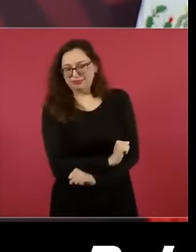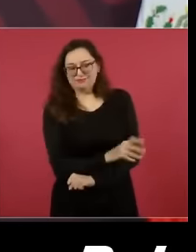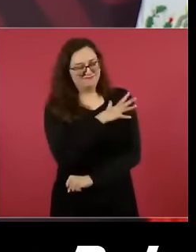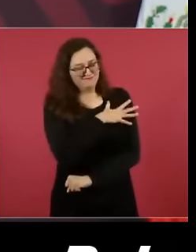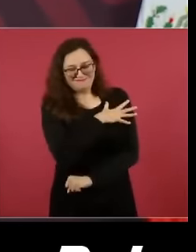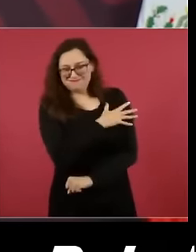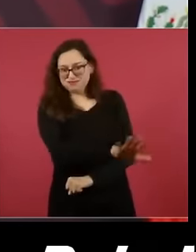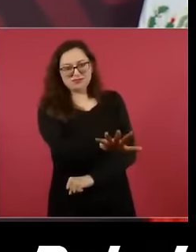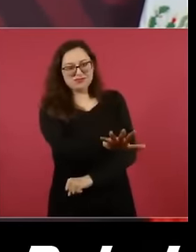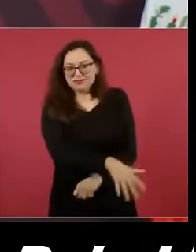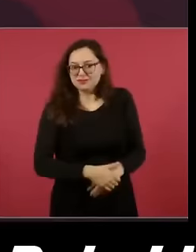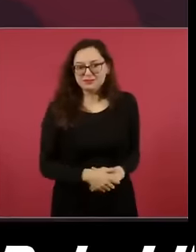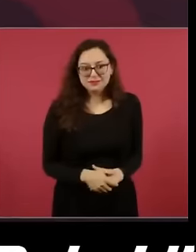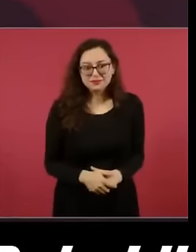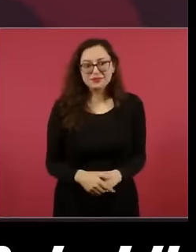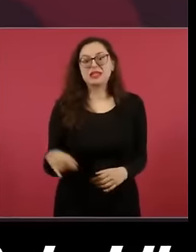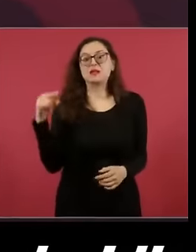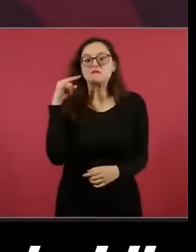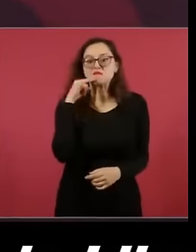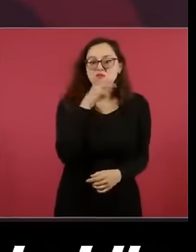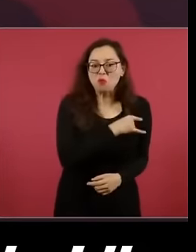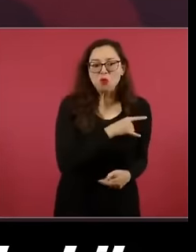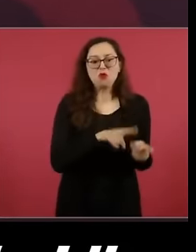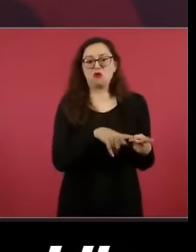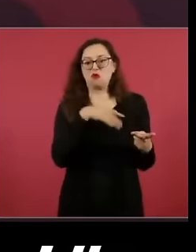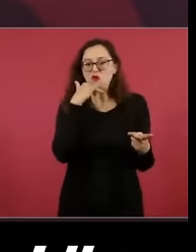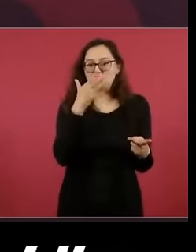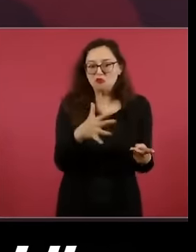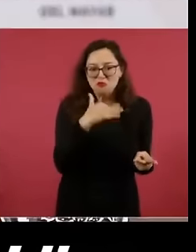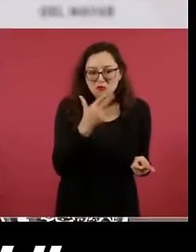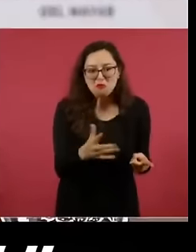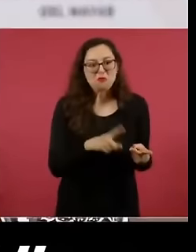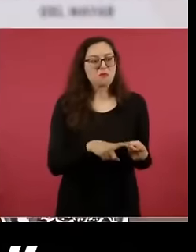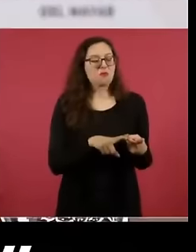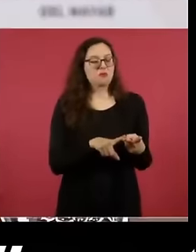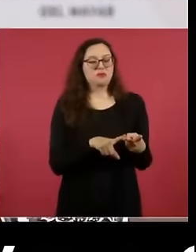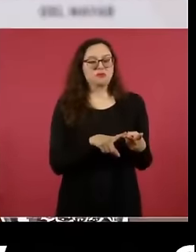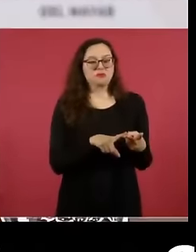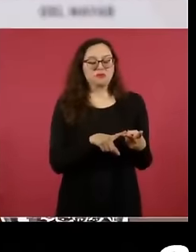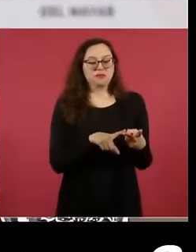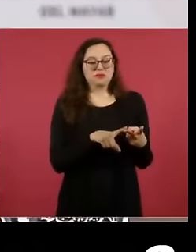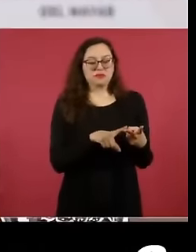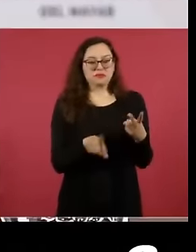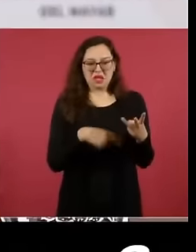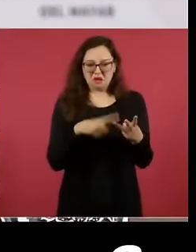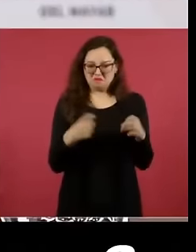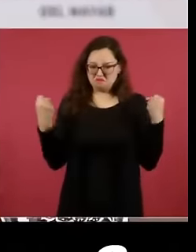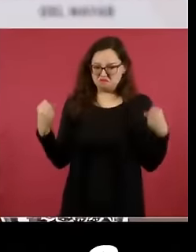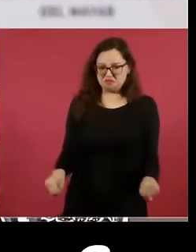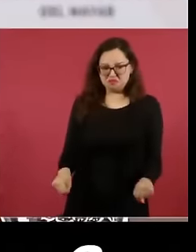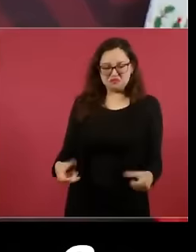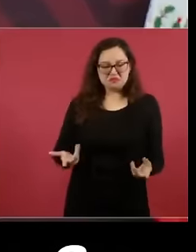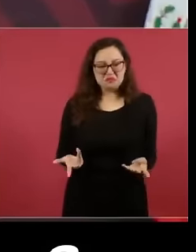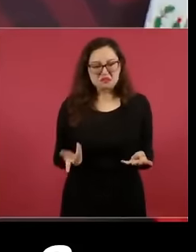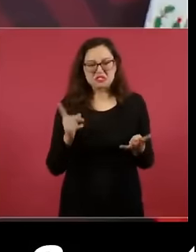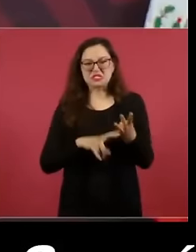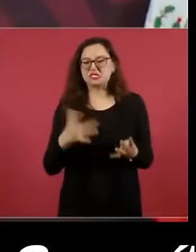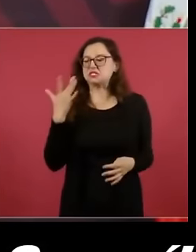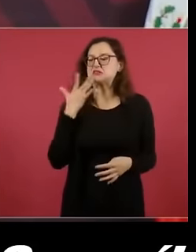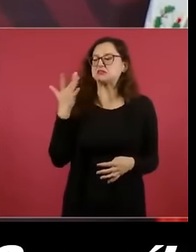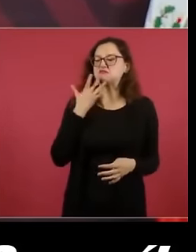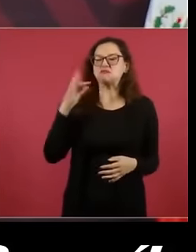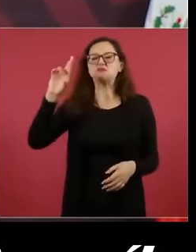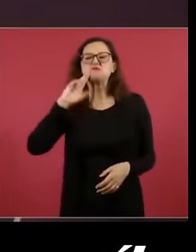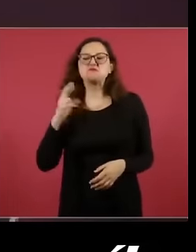Esa esa ese cariño con el que tratas de de acercarte y nosotros tal vez lo vemos más frecuentemente y no lo vemos de la misma manera